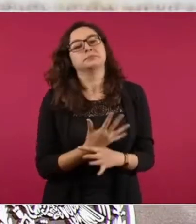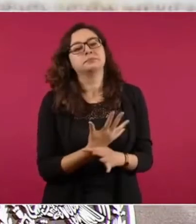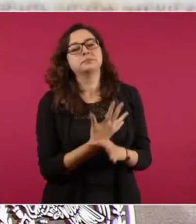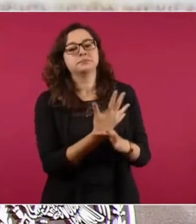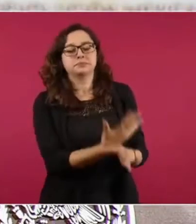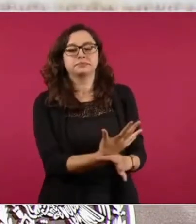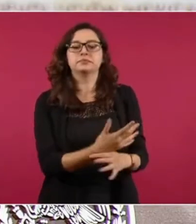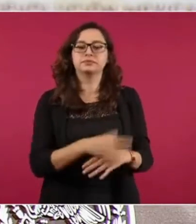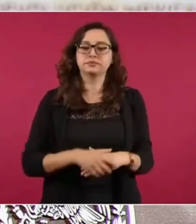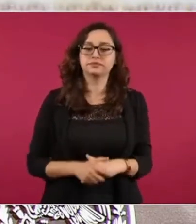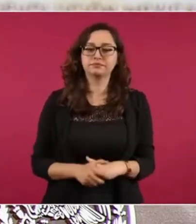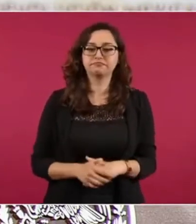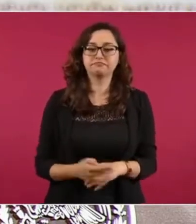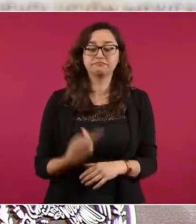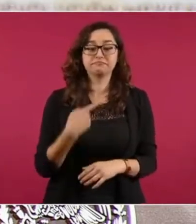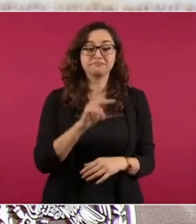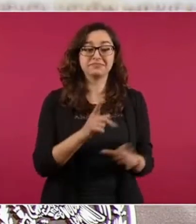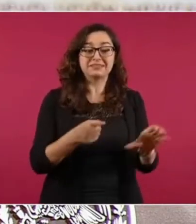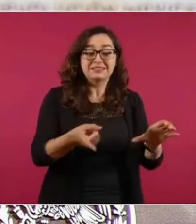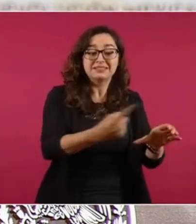dominan en Twitter.